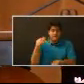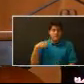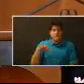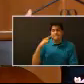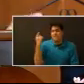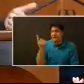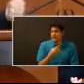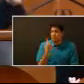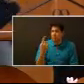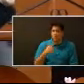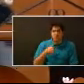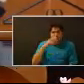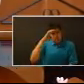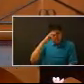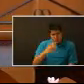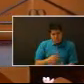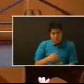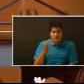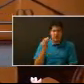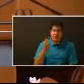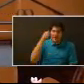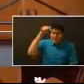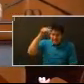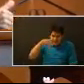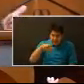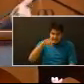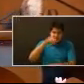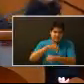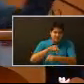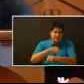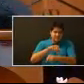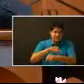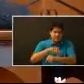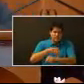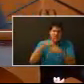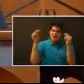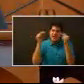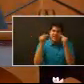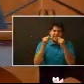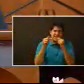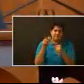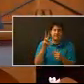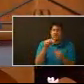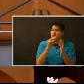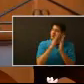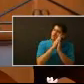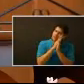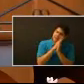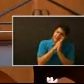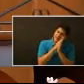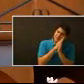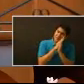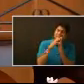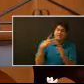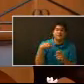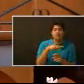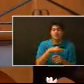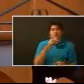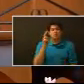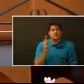Y yo creo que en este tiempo, bueno, el enemigo, como les dije, no se duerme y tenemos que estar